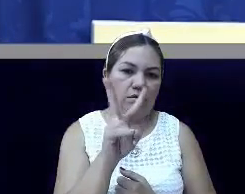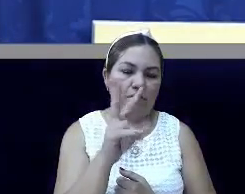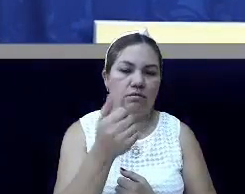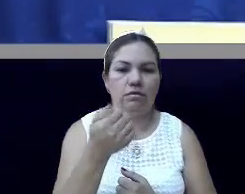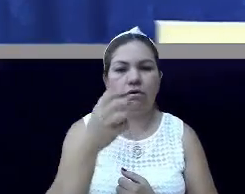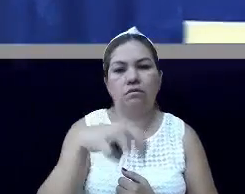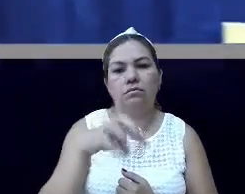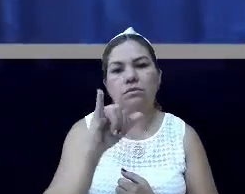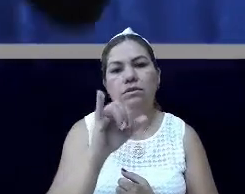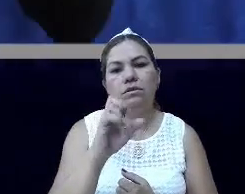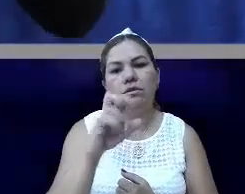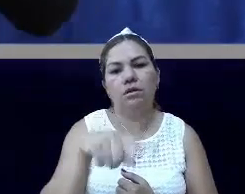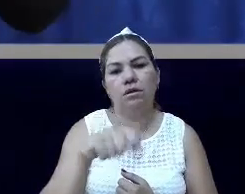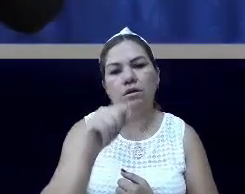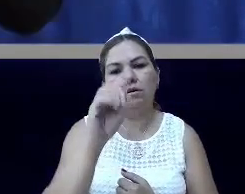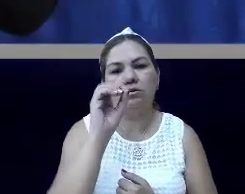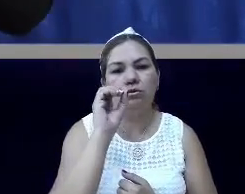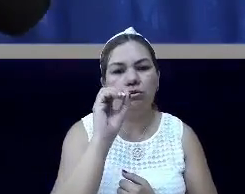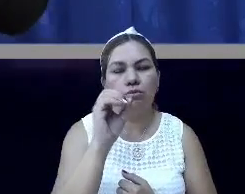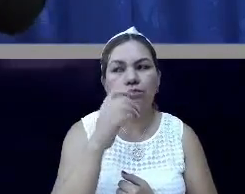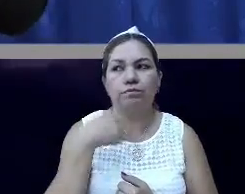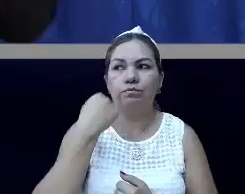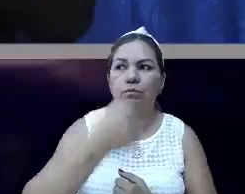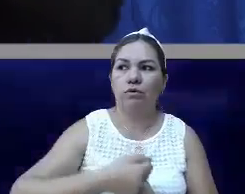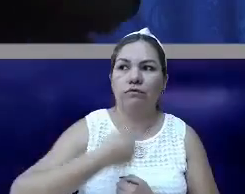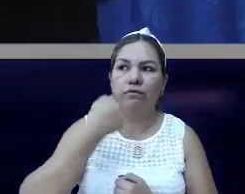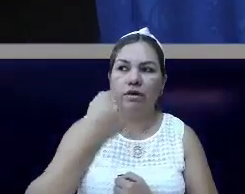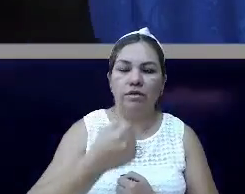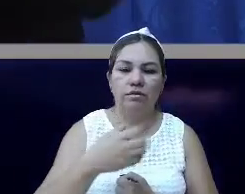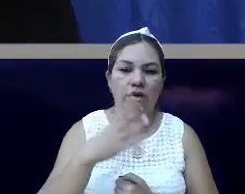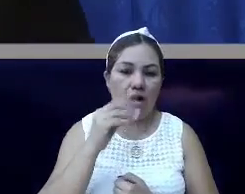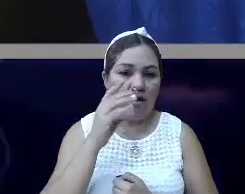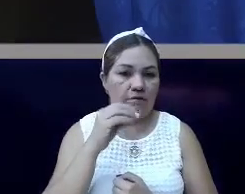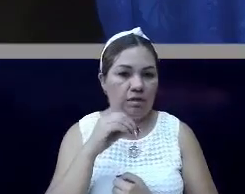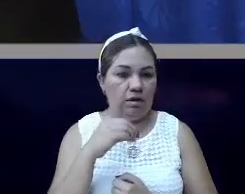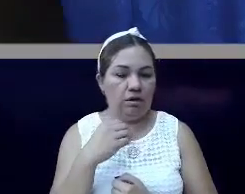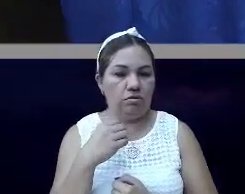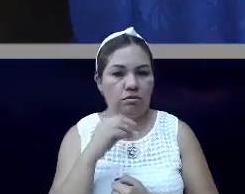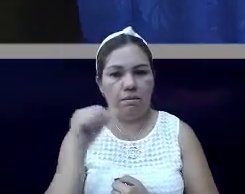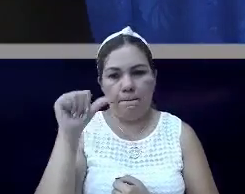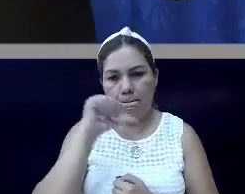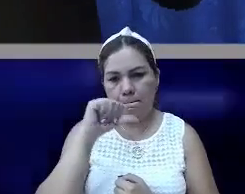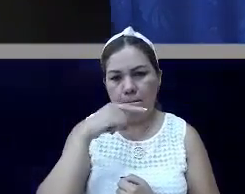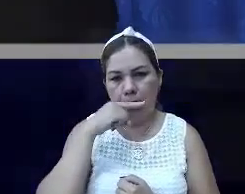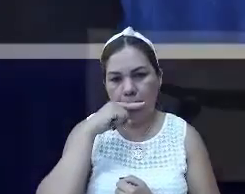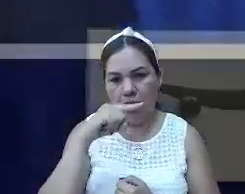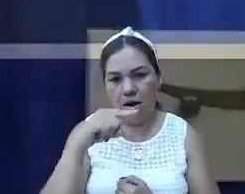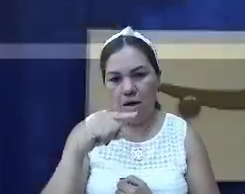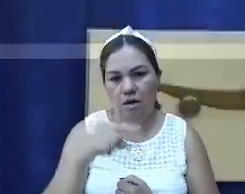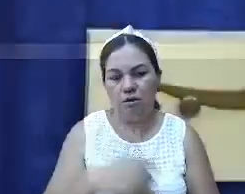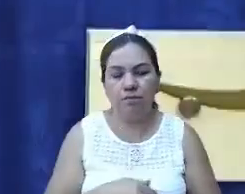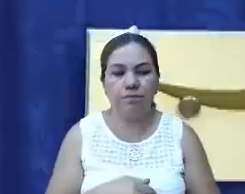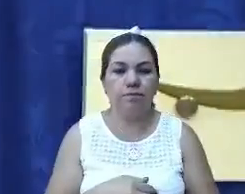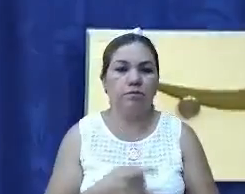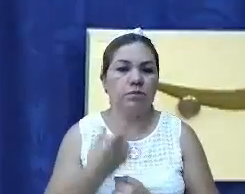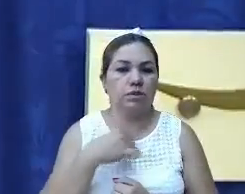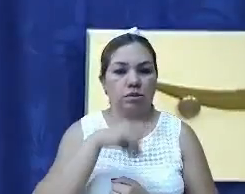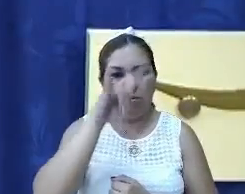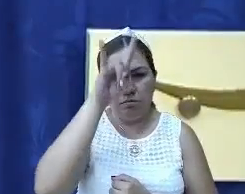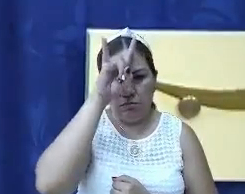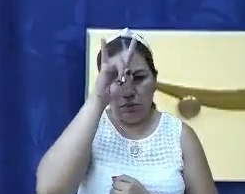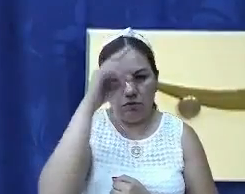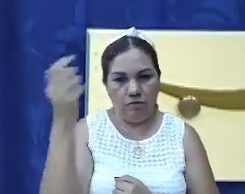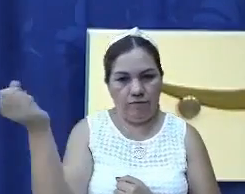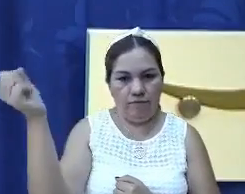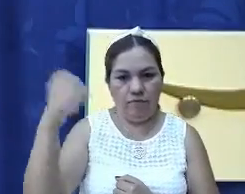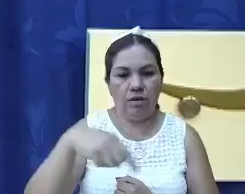profeta profetiza cosas malas. Se levantará, vendrá el enemigo como un río.